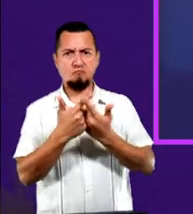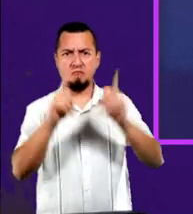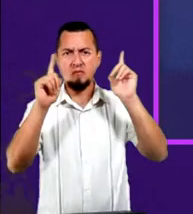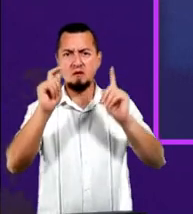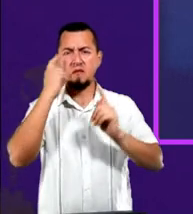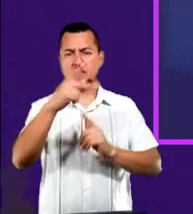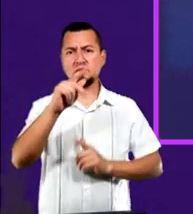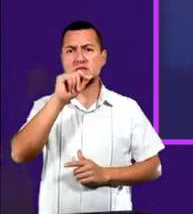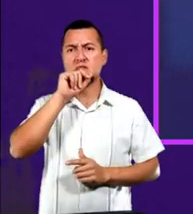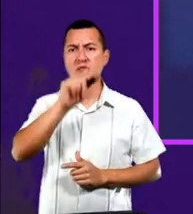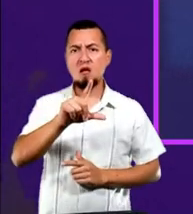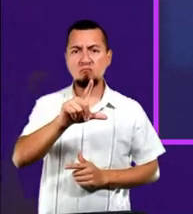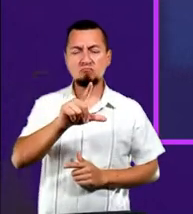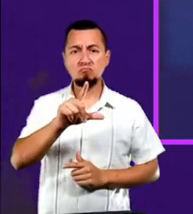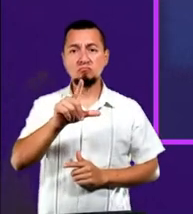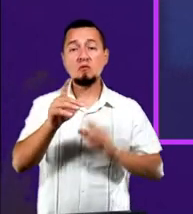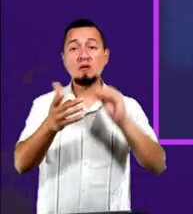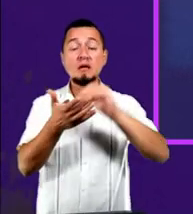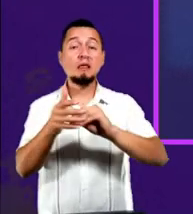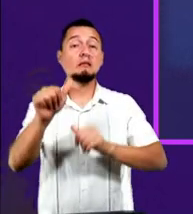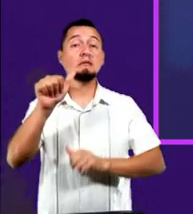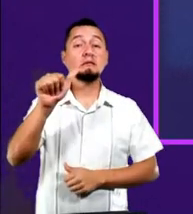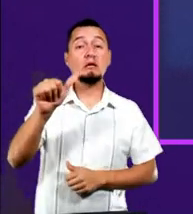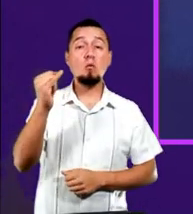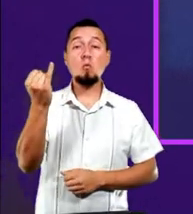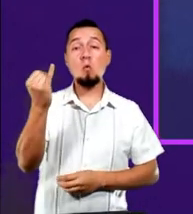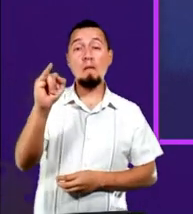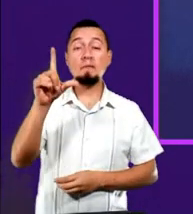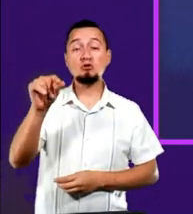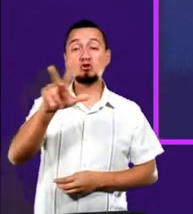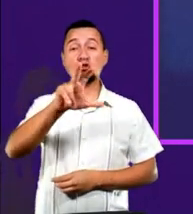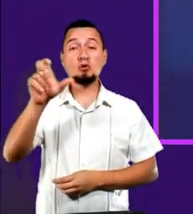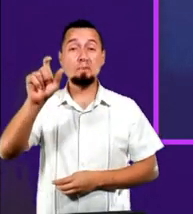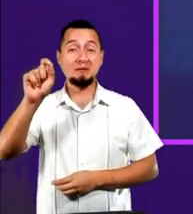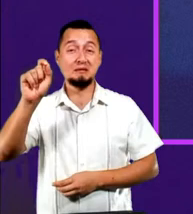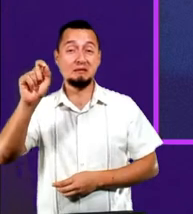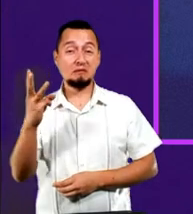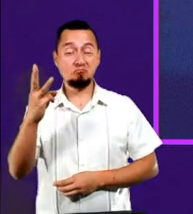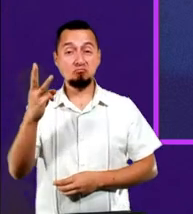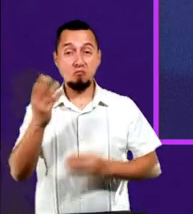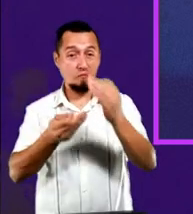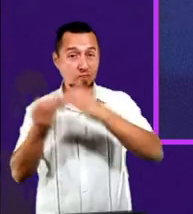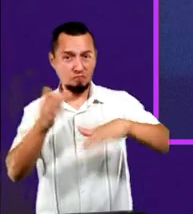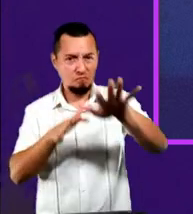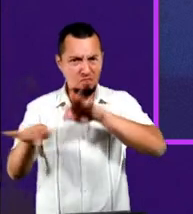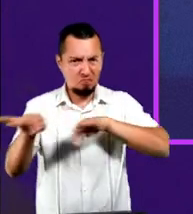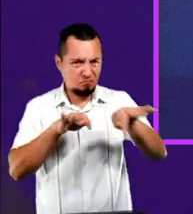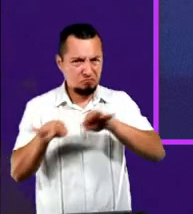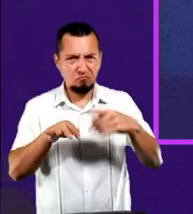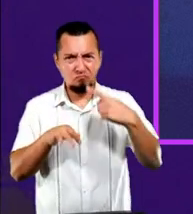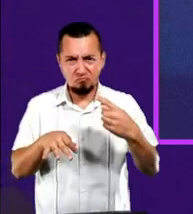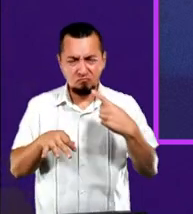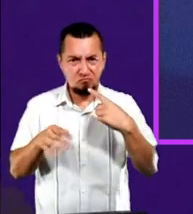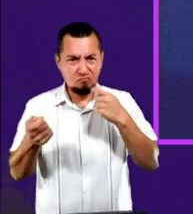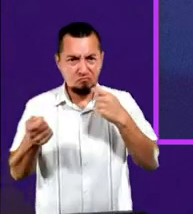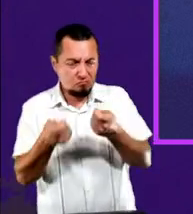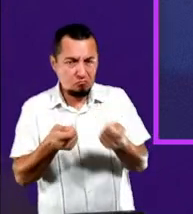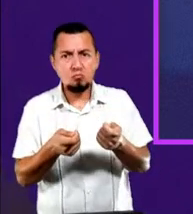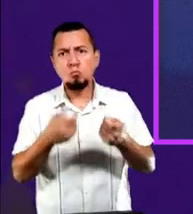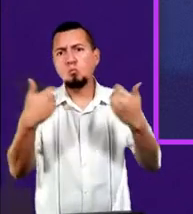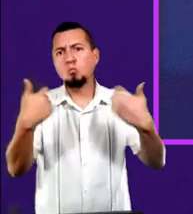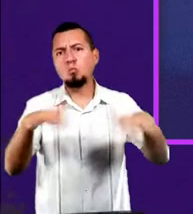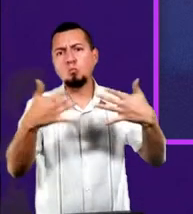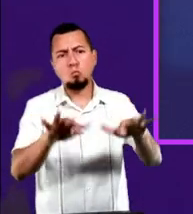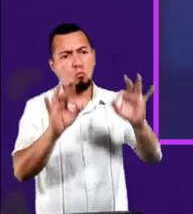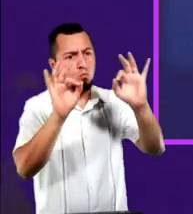de junio de 1823, todos estos esfuerzos se vieron recompensados, porque la Junta de la Diputación Provincial de